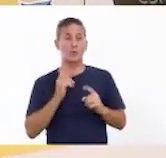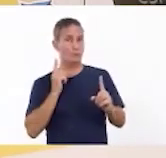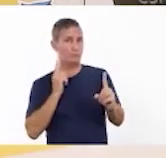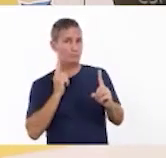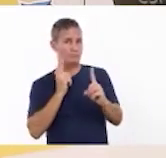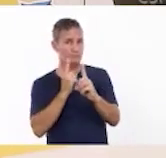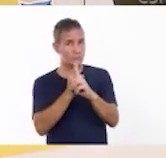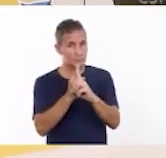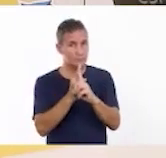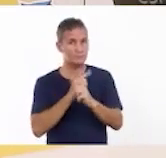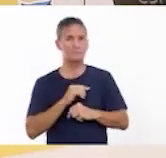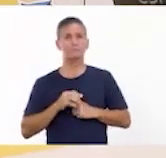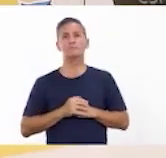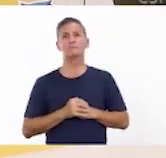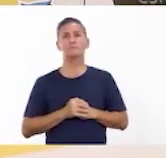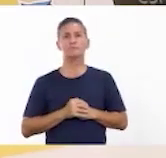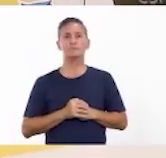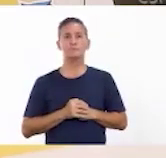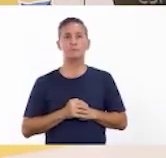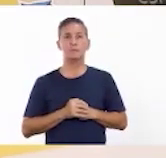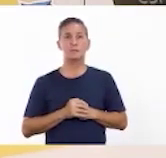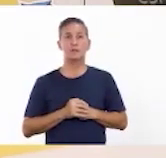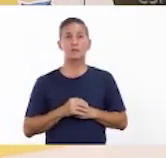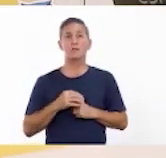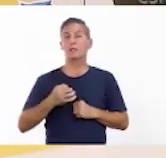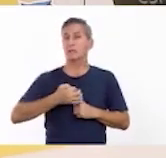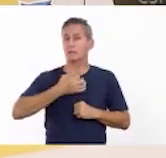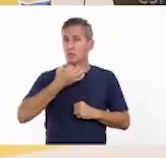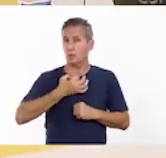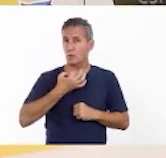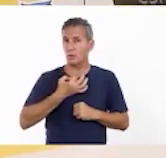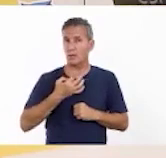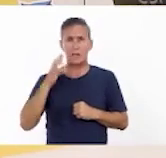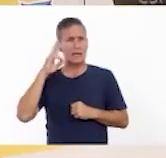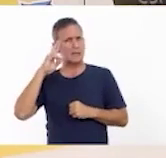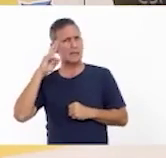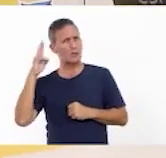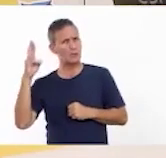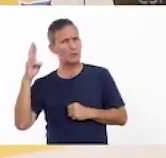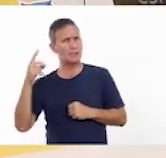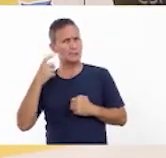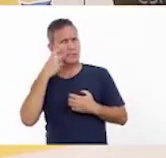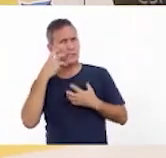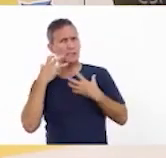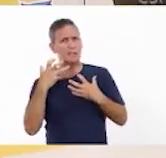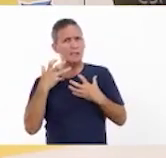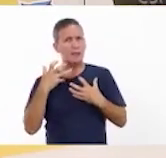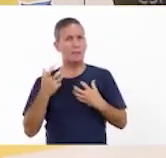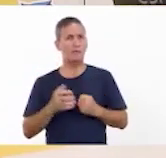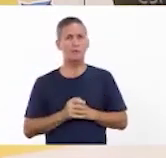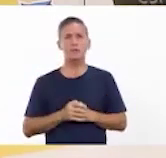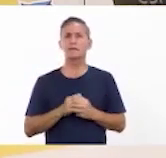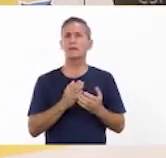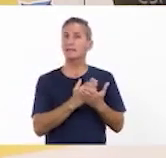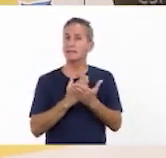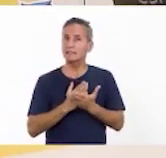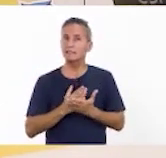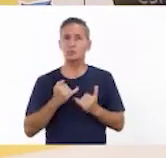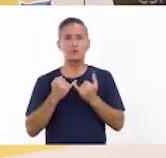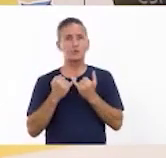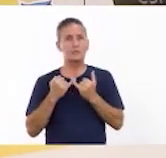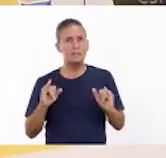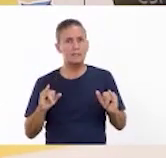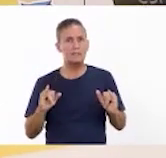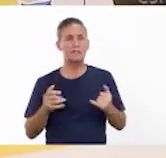como por encuentro. Y les sigo diciendo, recordar la importancia del